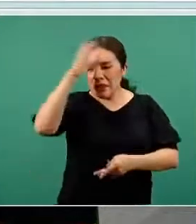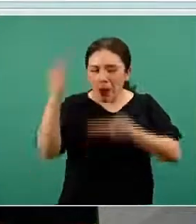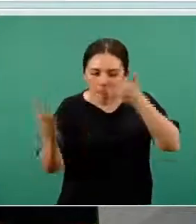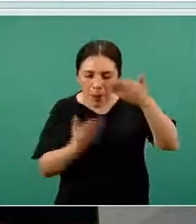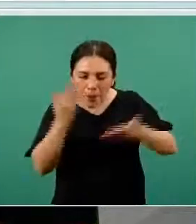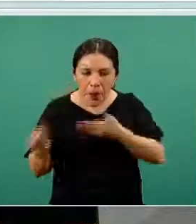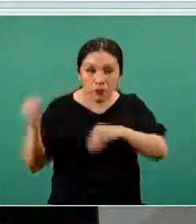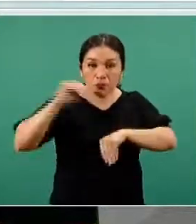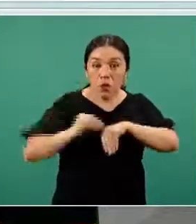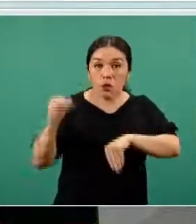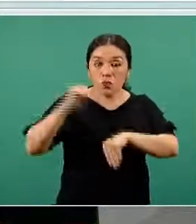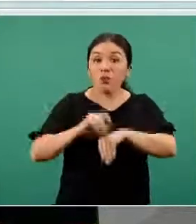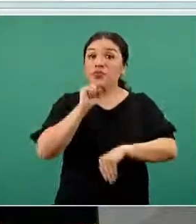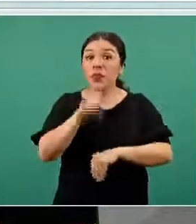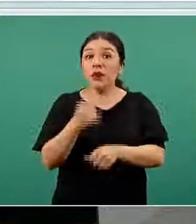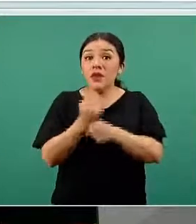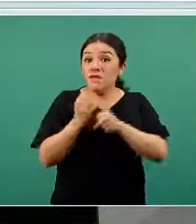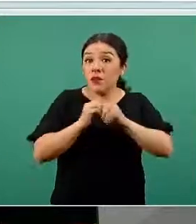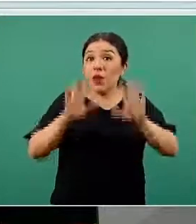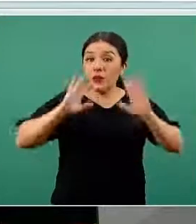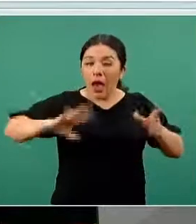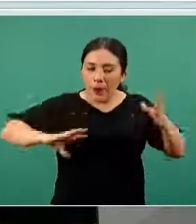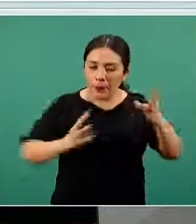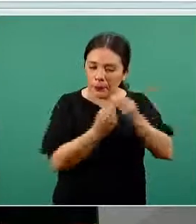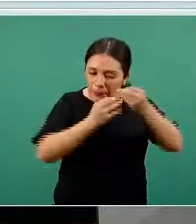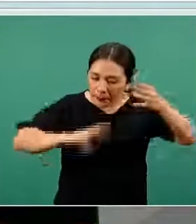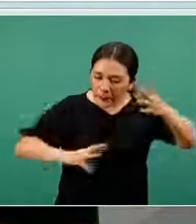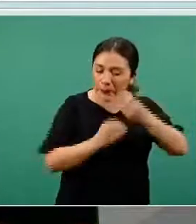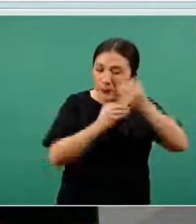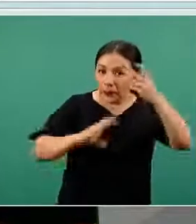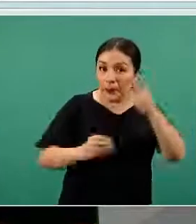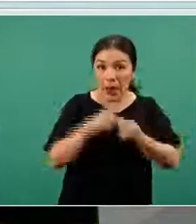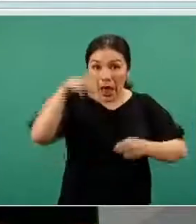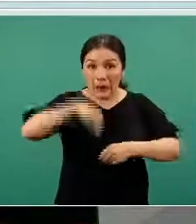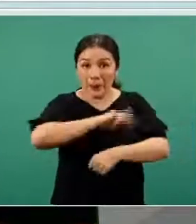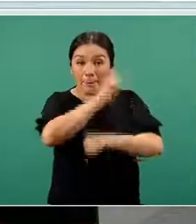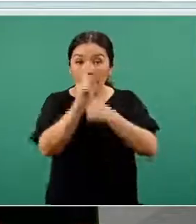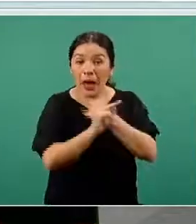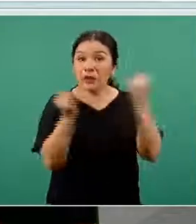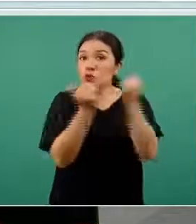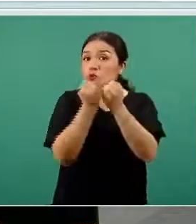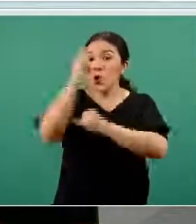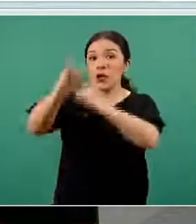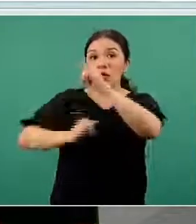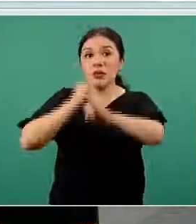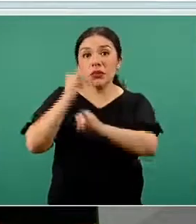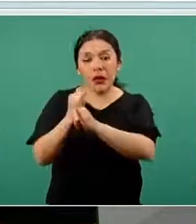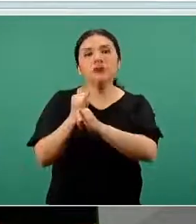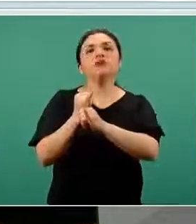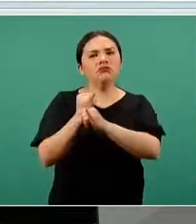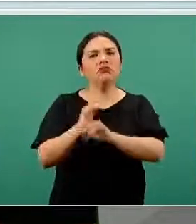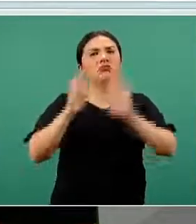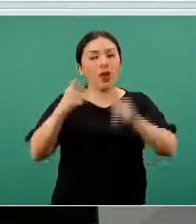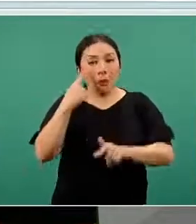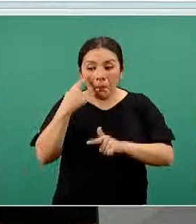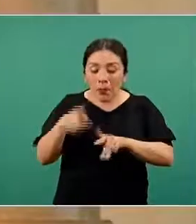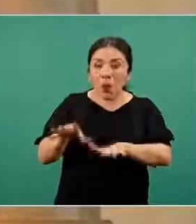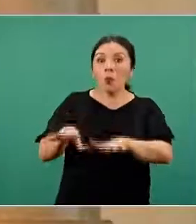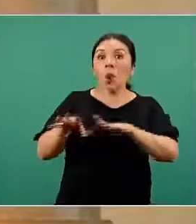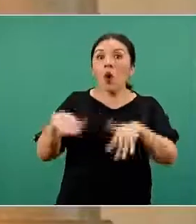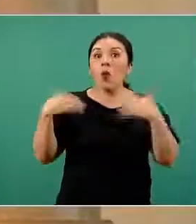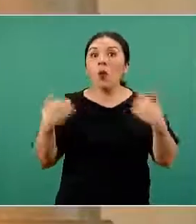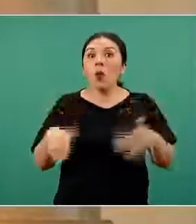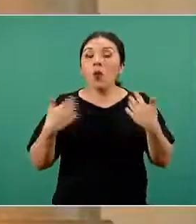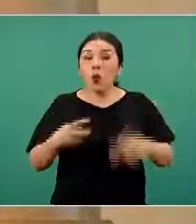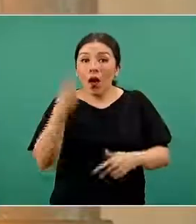también los datos que se han recopilado a nivel nacional y a nivel internacional han resaltado